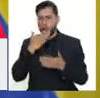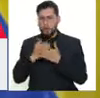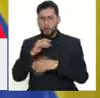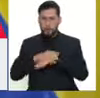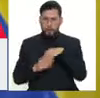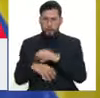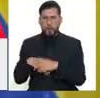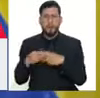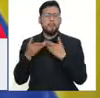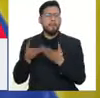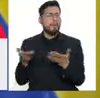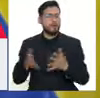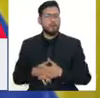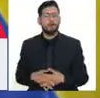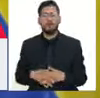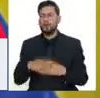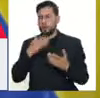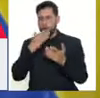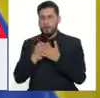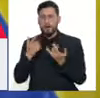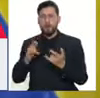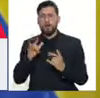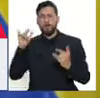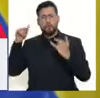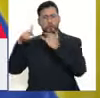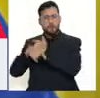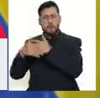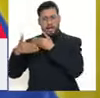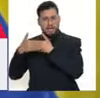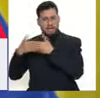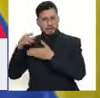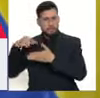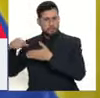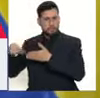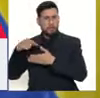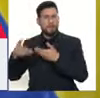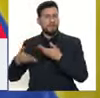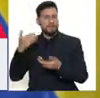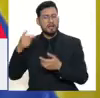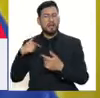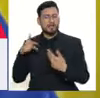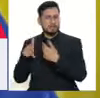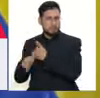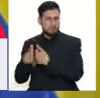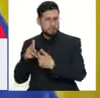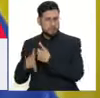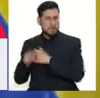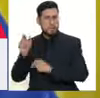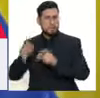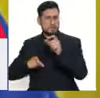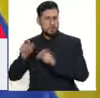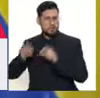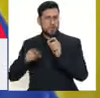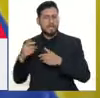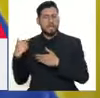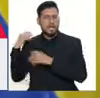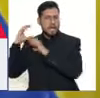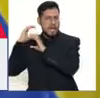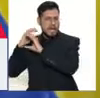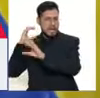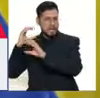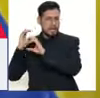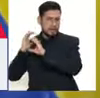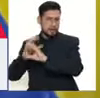condiciones para promover los vuelos regionales y para facilitar el tránsito terrestre de personas y carga